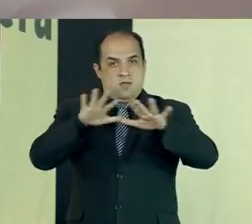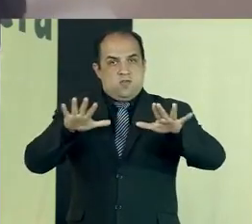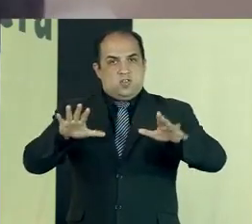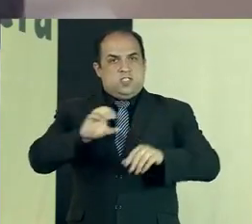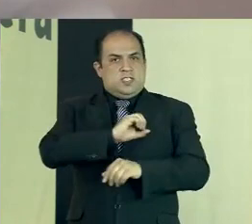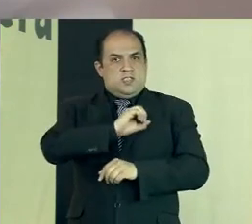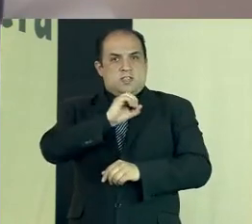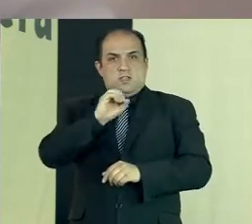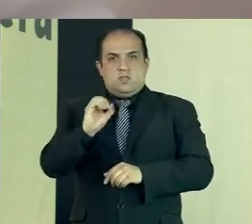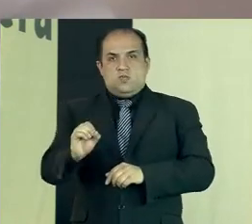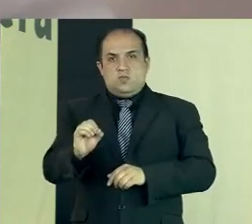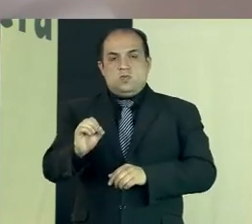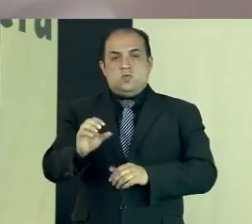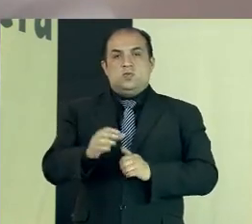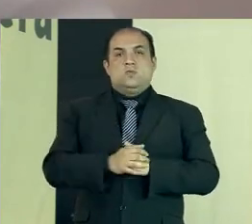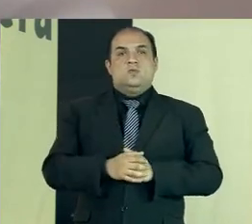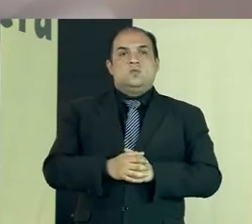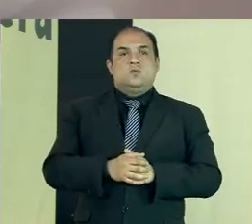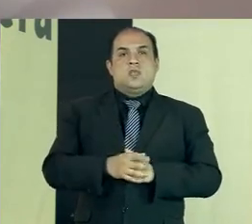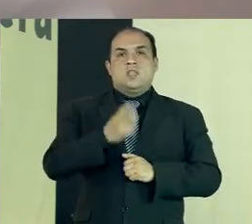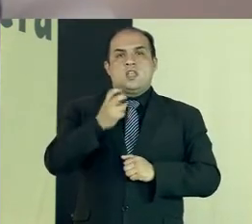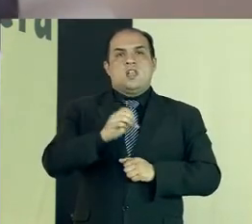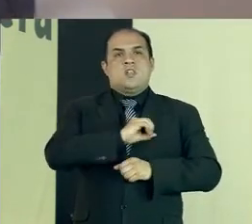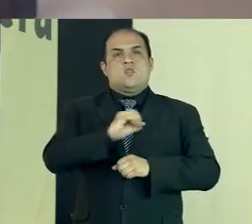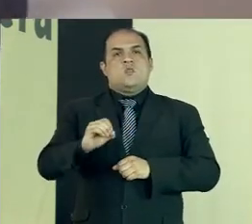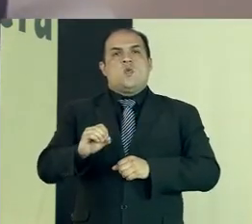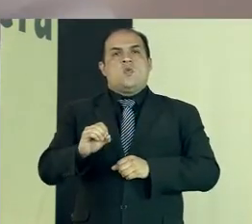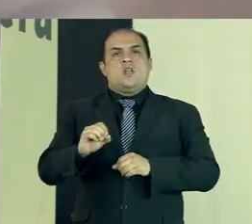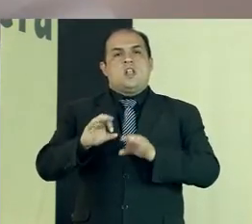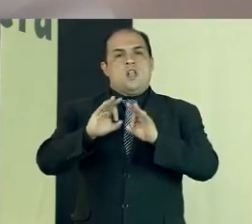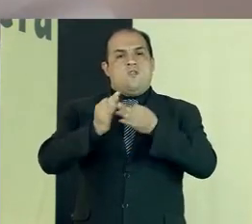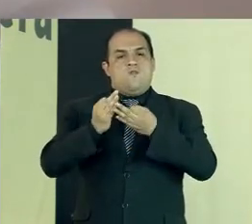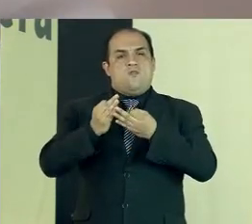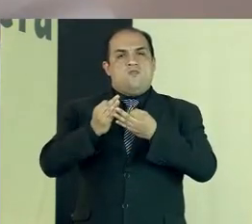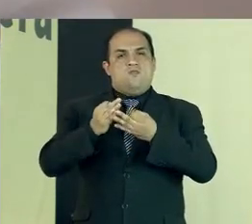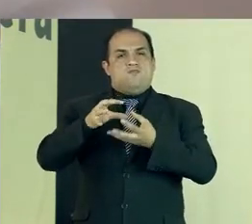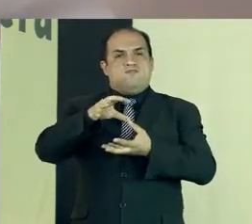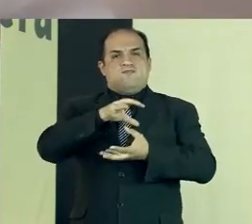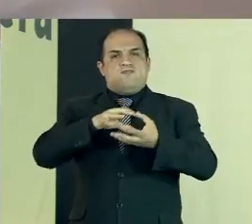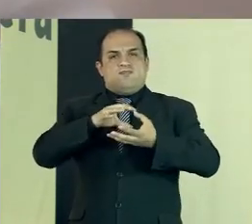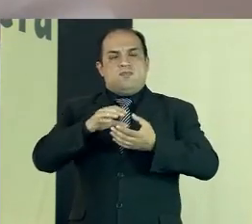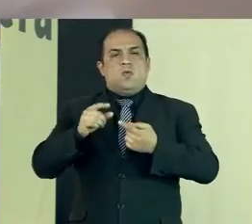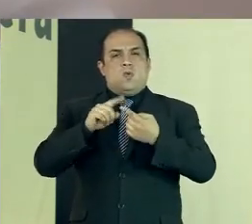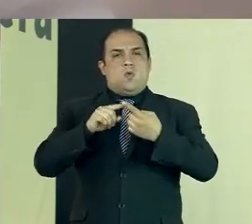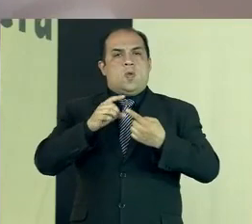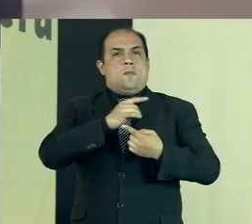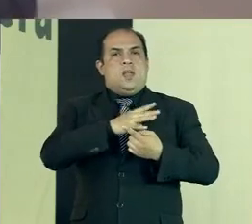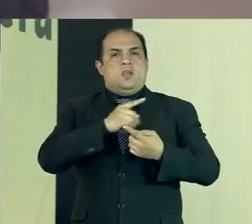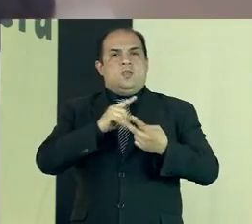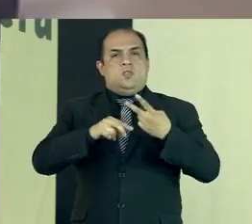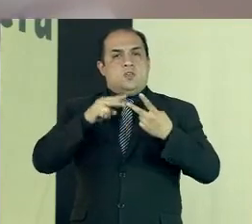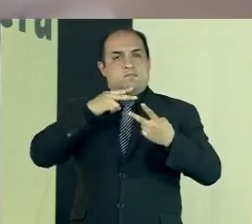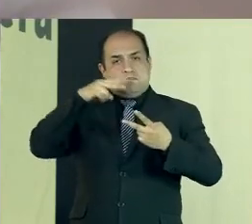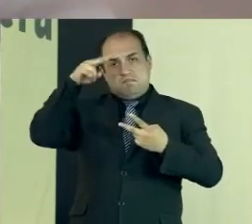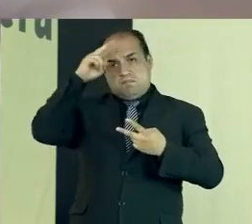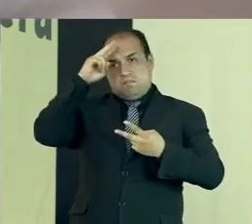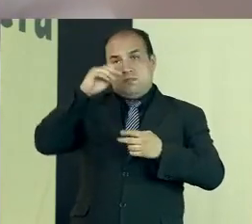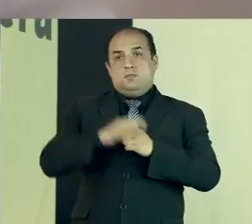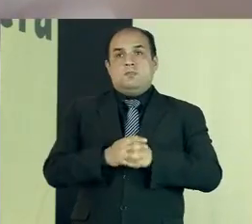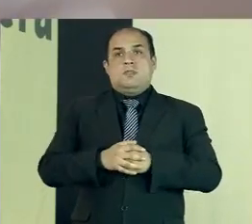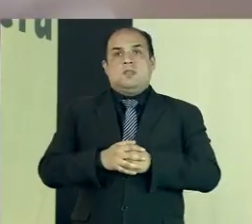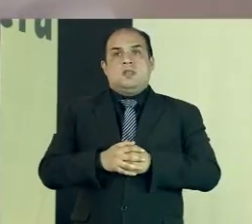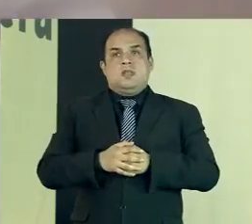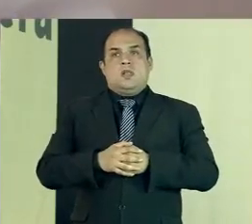y el odio es la más tóxica combinación de el miedo y la ignorancia ha sido